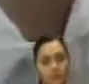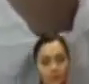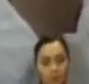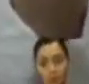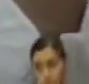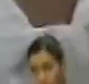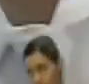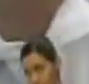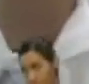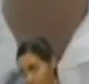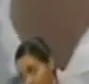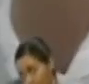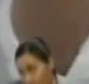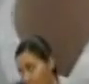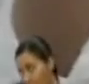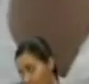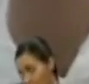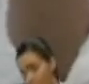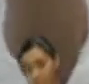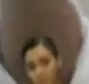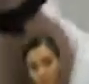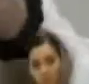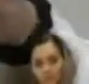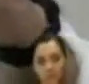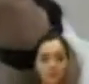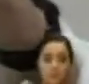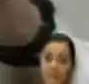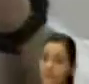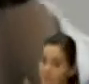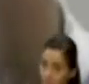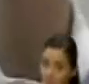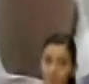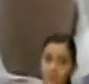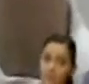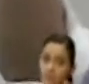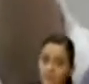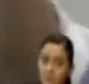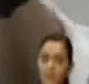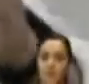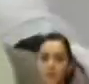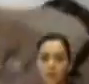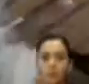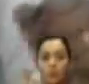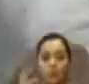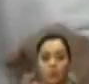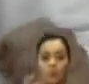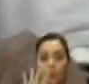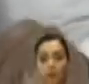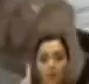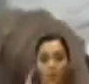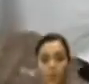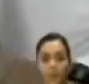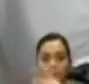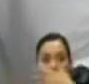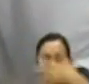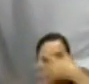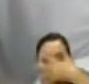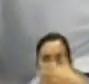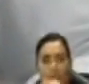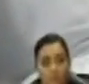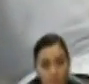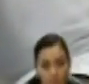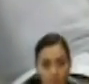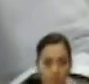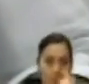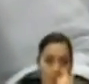2 veces. Sí participaron 41 países. Entonces es lo correcto. 9 entre 41 países. ¿Eh? Novenos entre 41